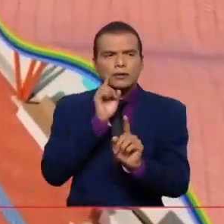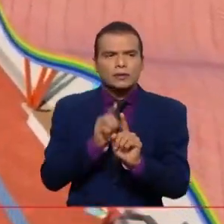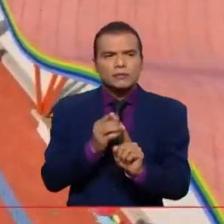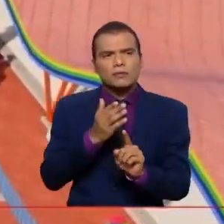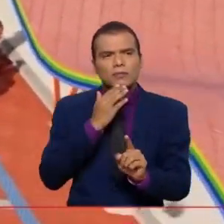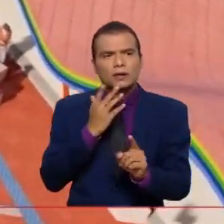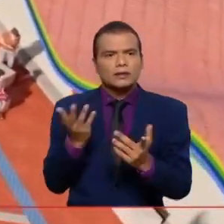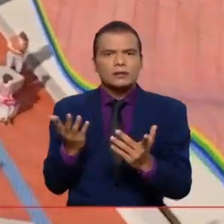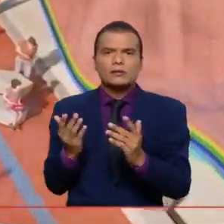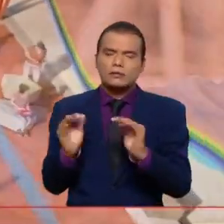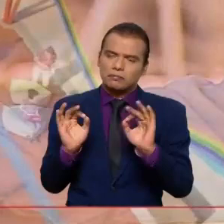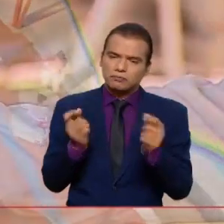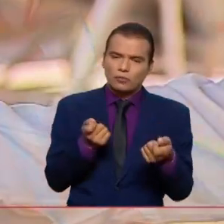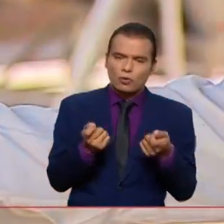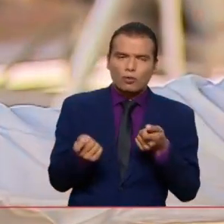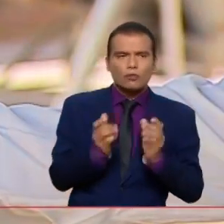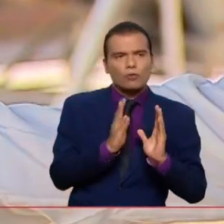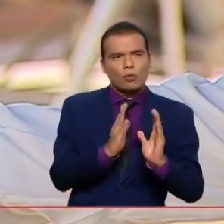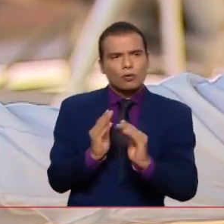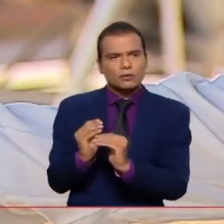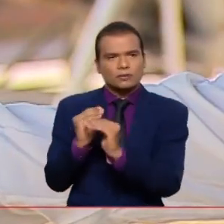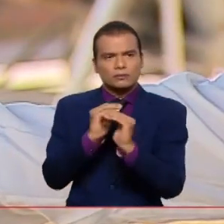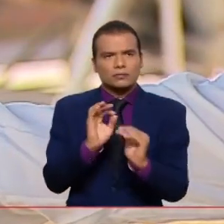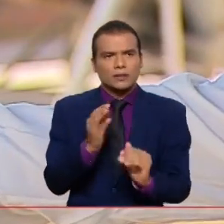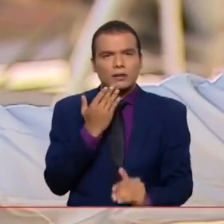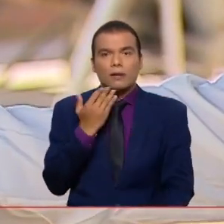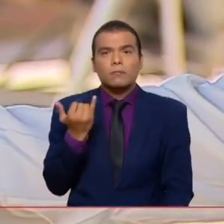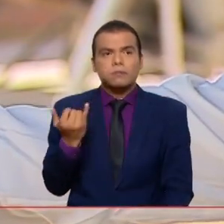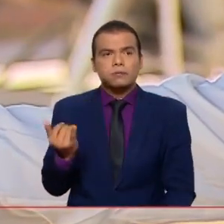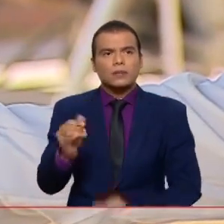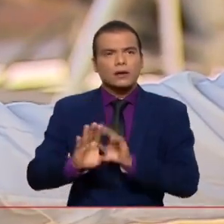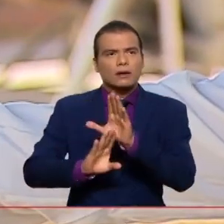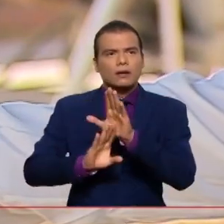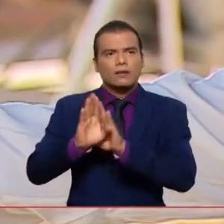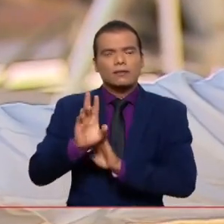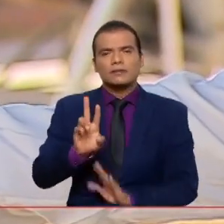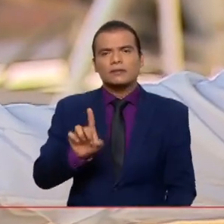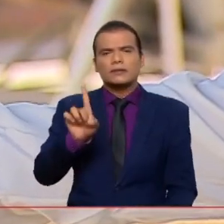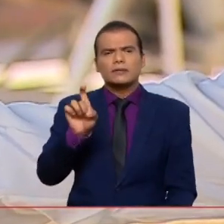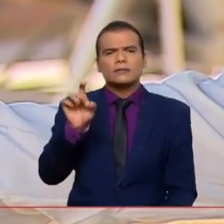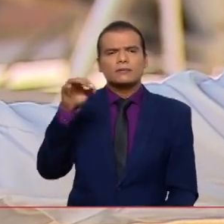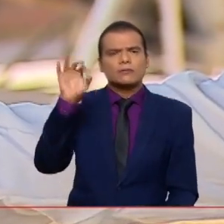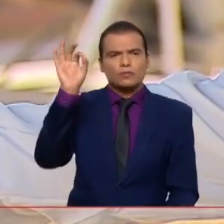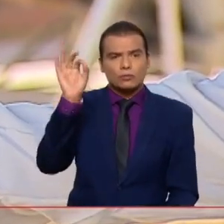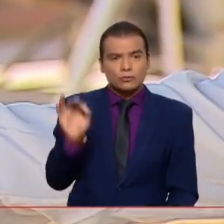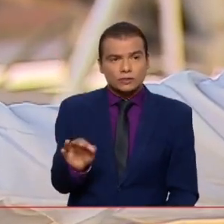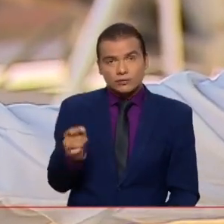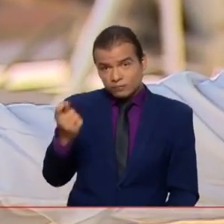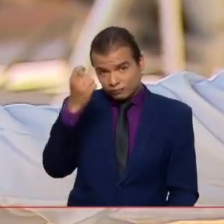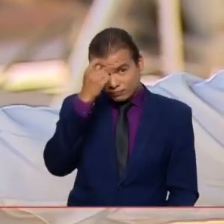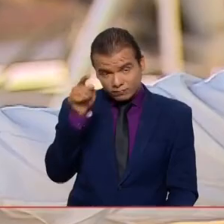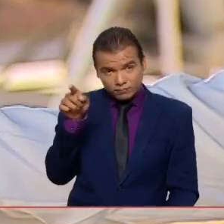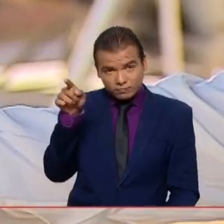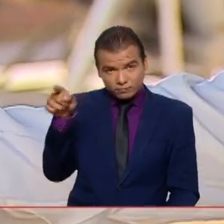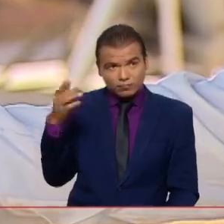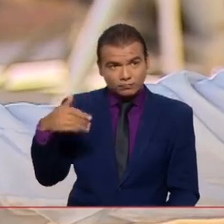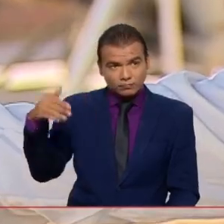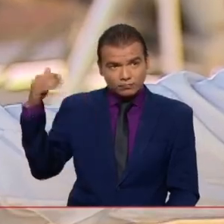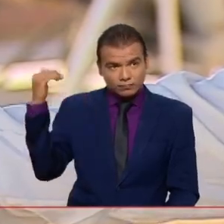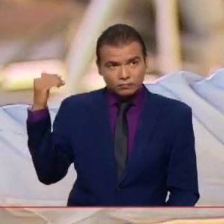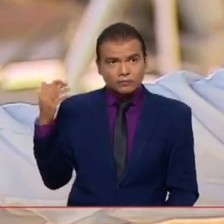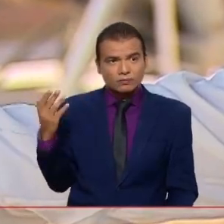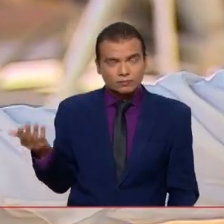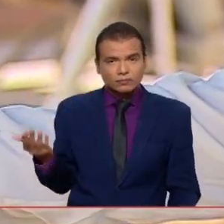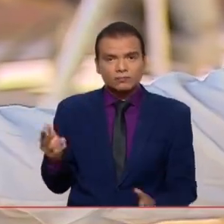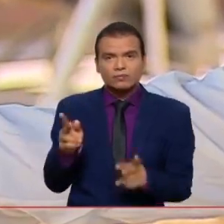más equitativo. Llevamos alrededor de un 26% de avance. Tenemos que tener en cuenta que tuvimos un tema de una